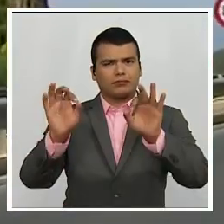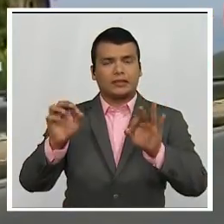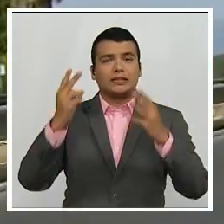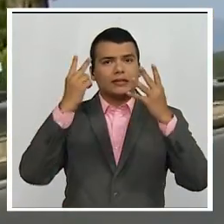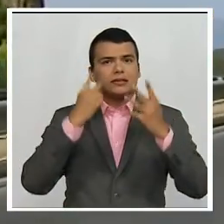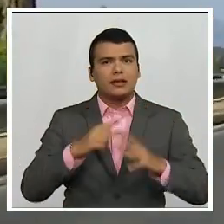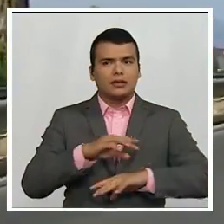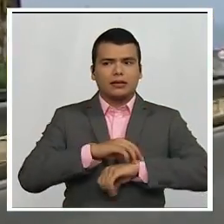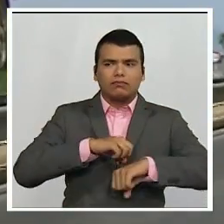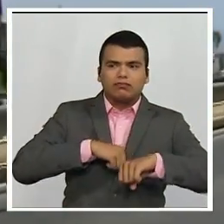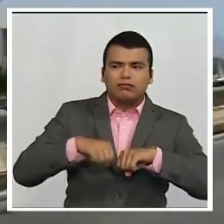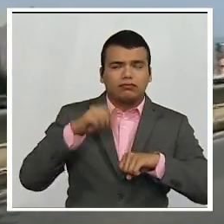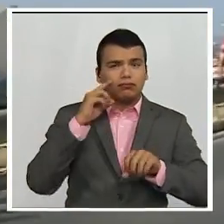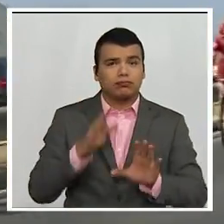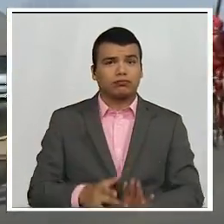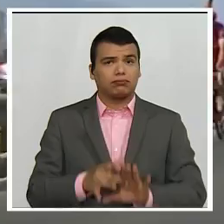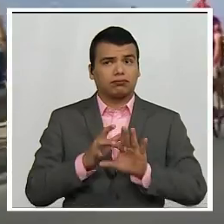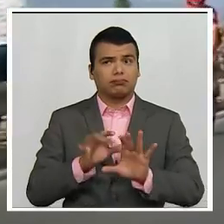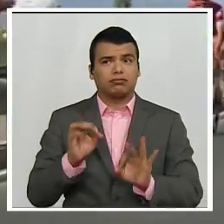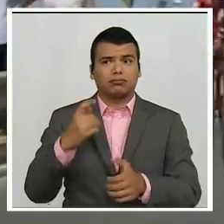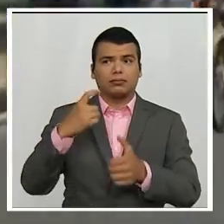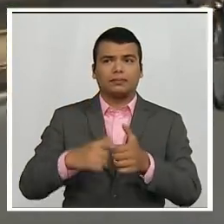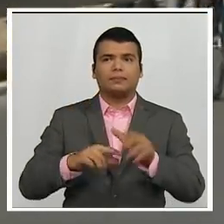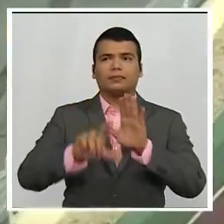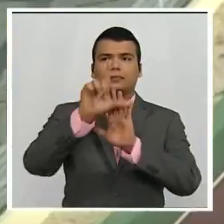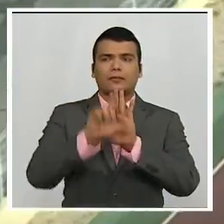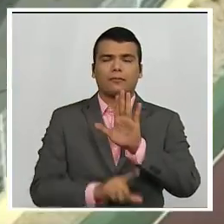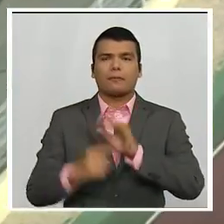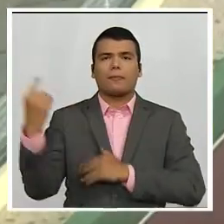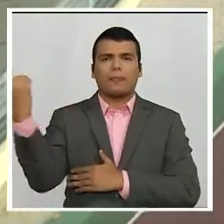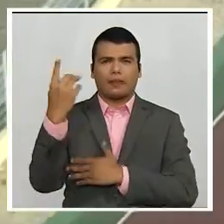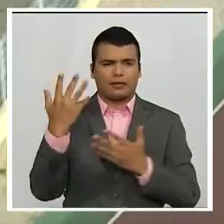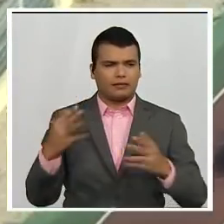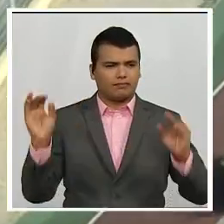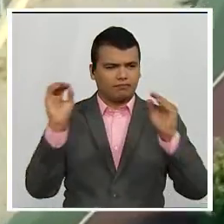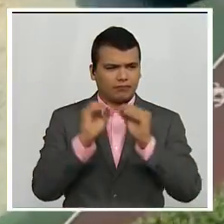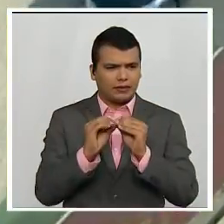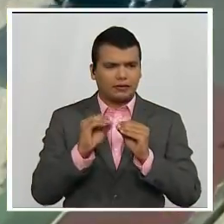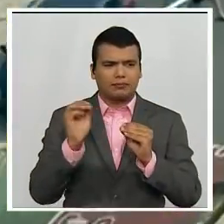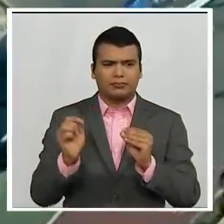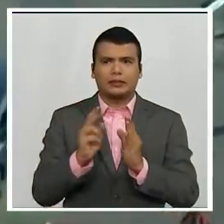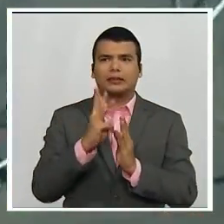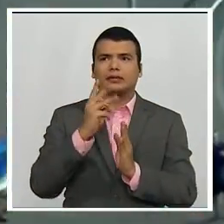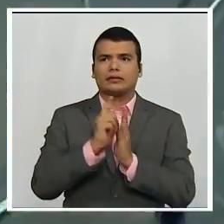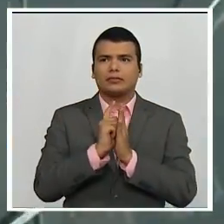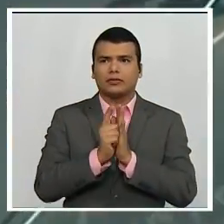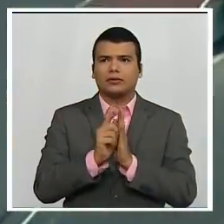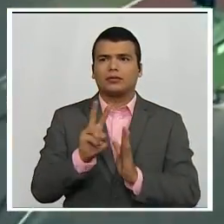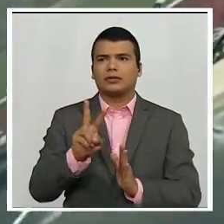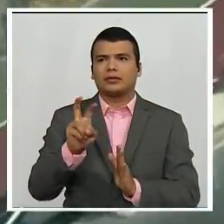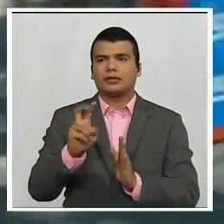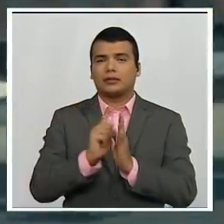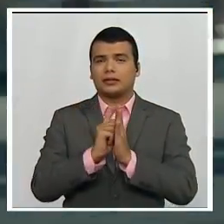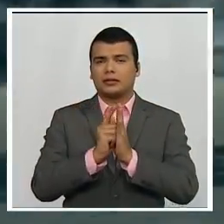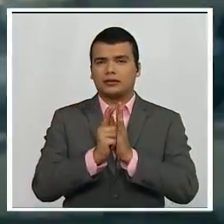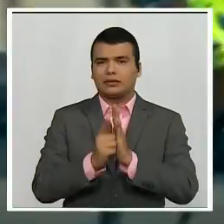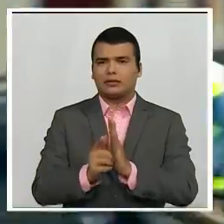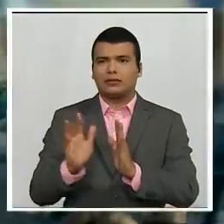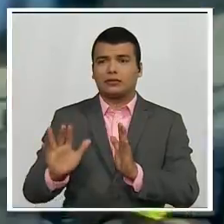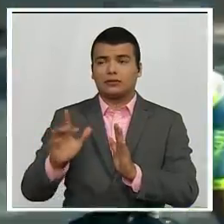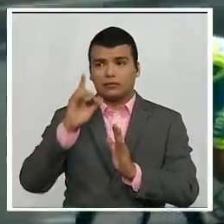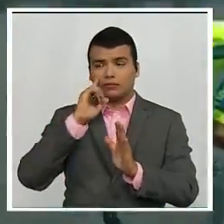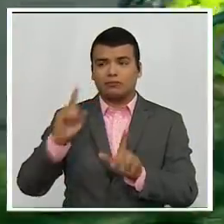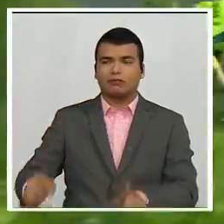días encabezando la clasificación general logró sacar una ventaja de 3 minutos 27 segundos sobre su principal